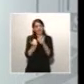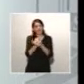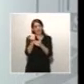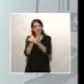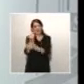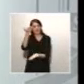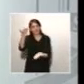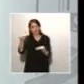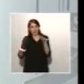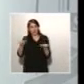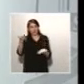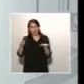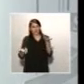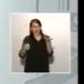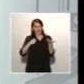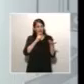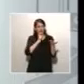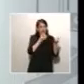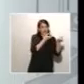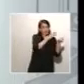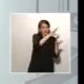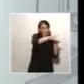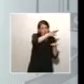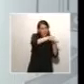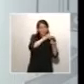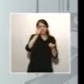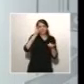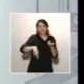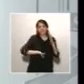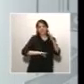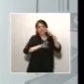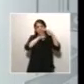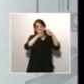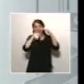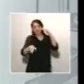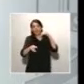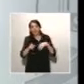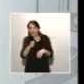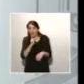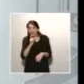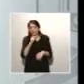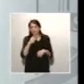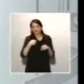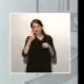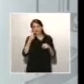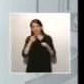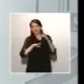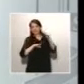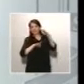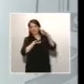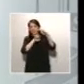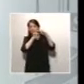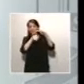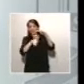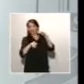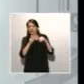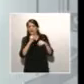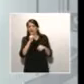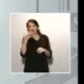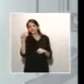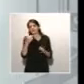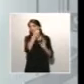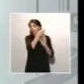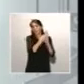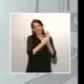la curva, si hace falta en algún momento incluir más medidas, seguro que se incluirán, pero creemos que en este momento son las